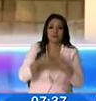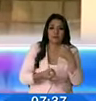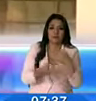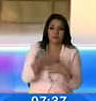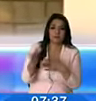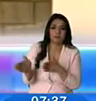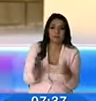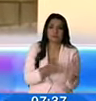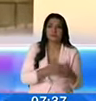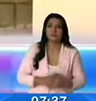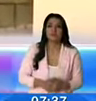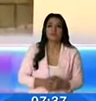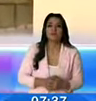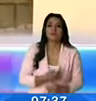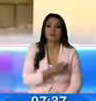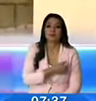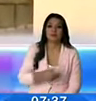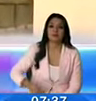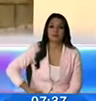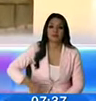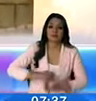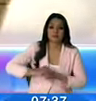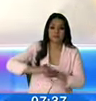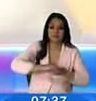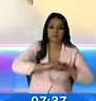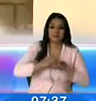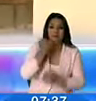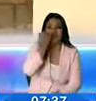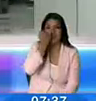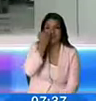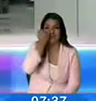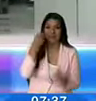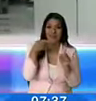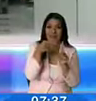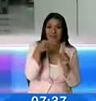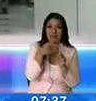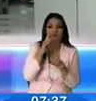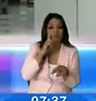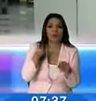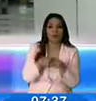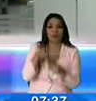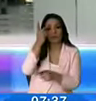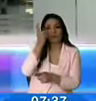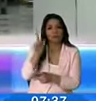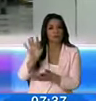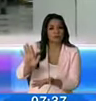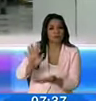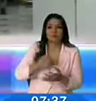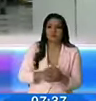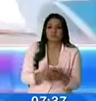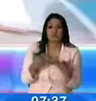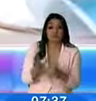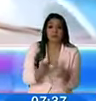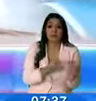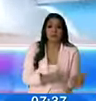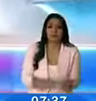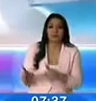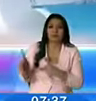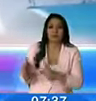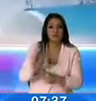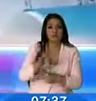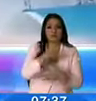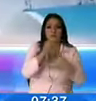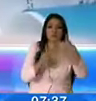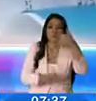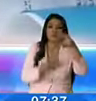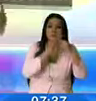parte, el presidente de la Confederación de Nacionalidades Indígenas, Jaime Vargas, está de acuerdo con la decisión y asegura ya se han preparado con su